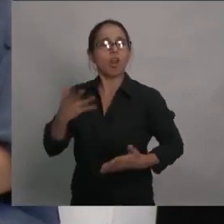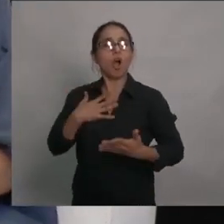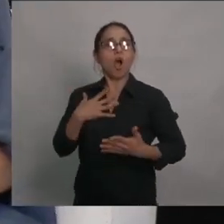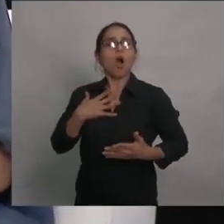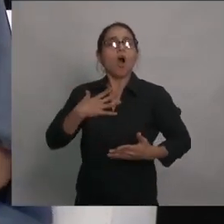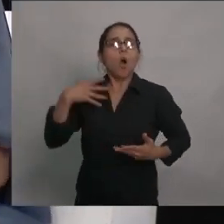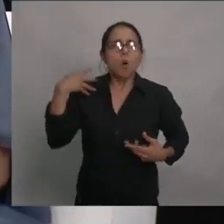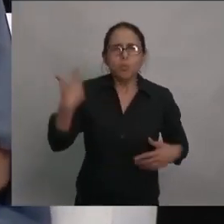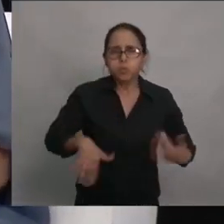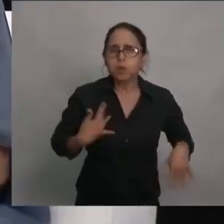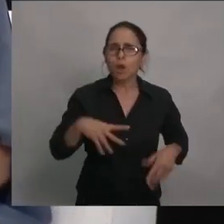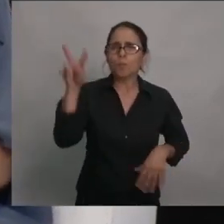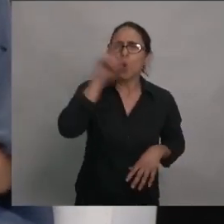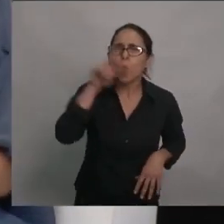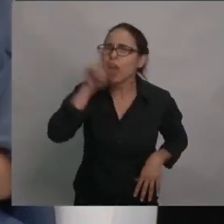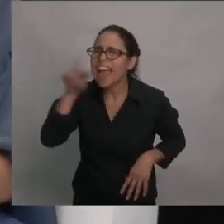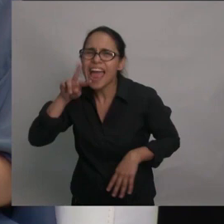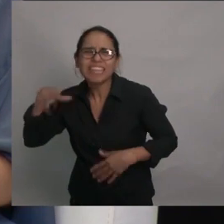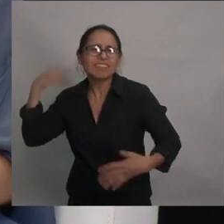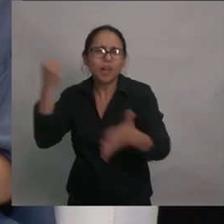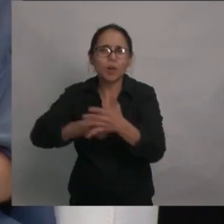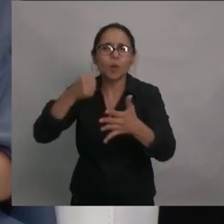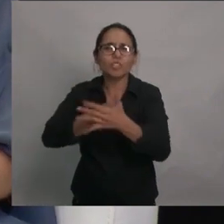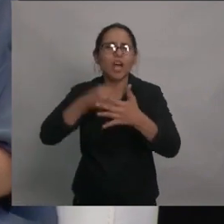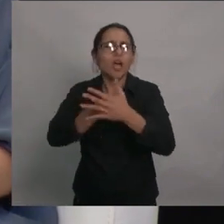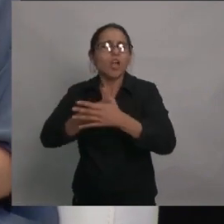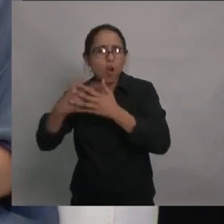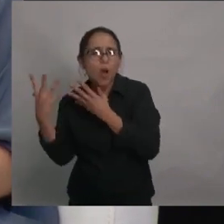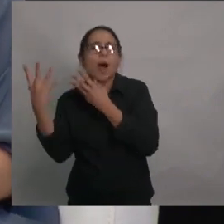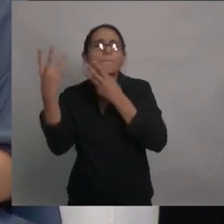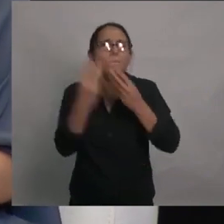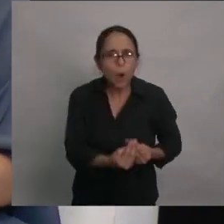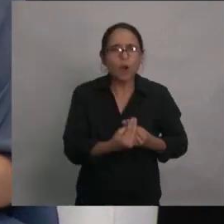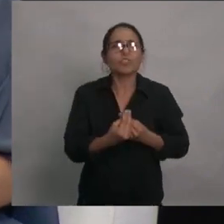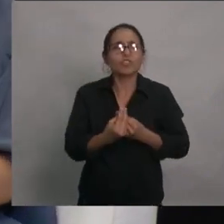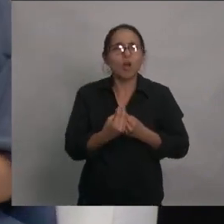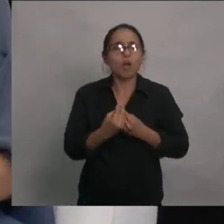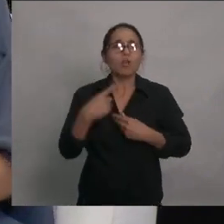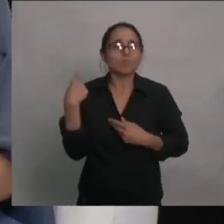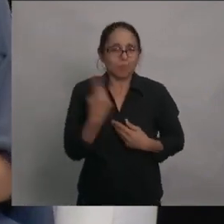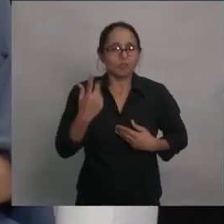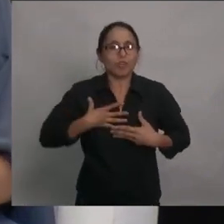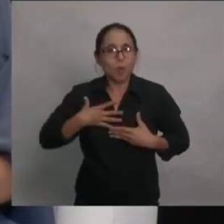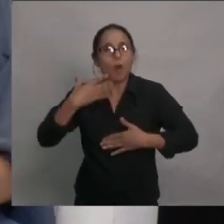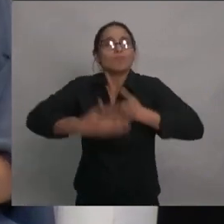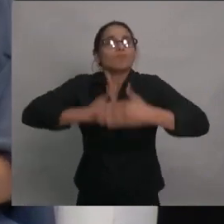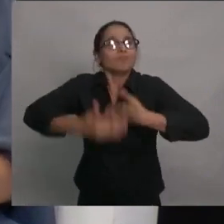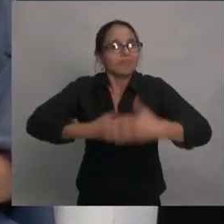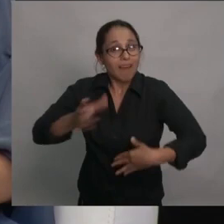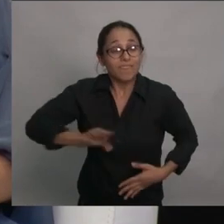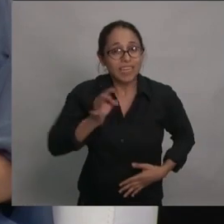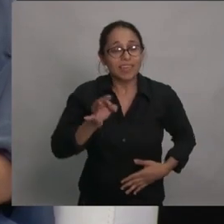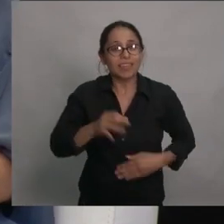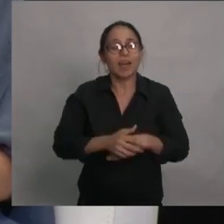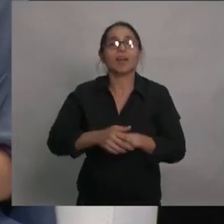hoy contra el expolio de nuestros comunes, que son los únicos que nos permiten sostener y reproducir la vida. Francia